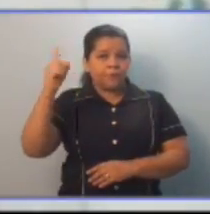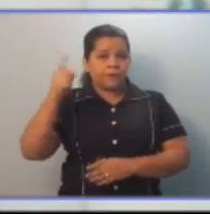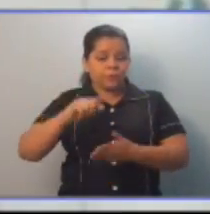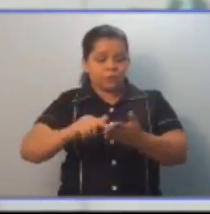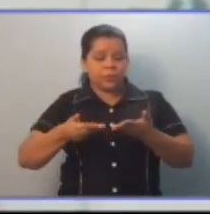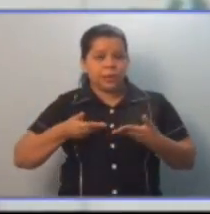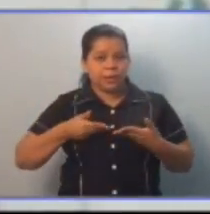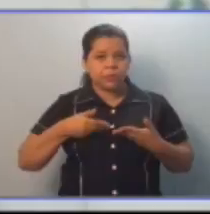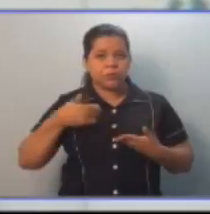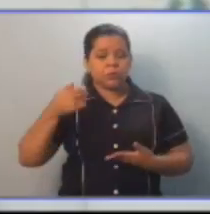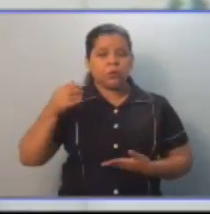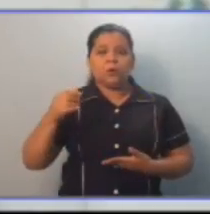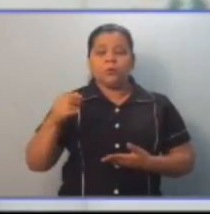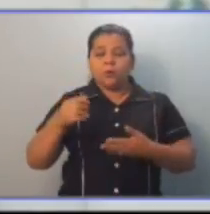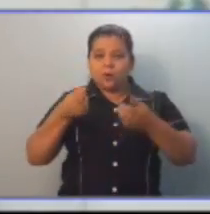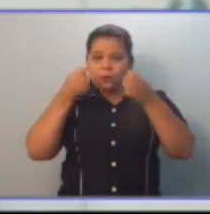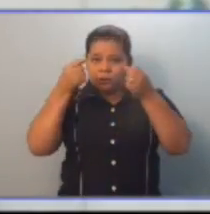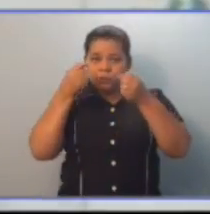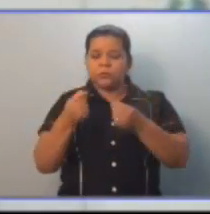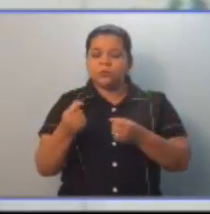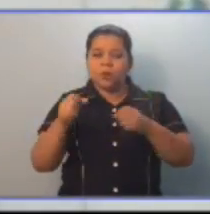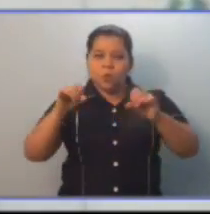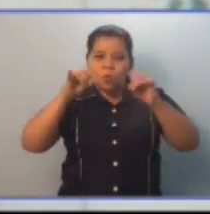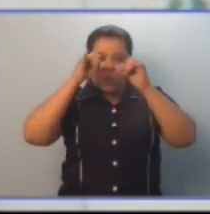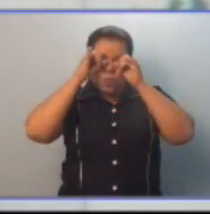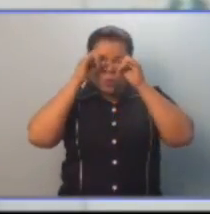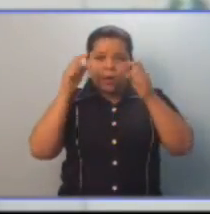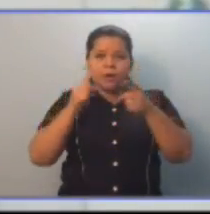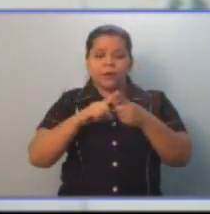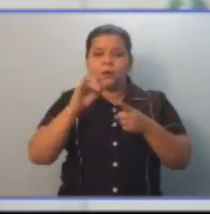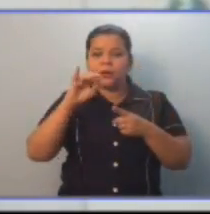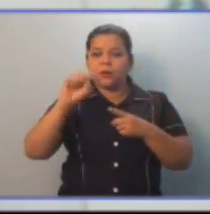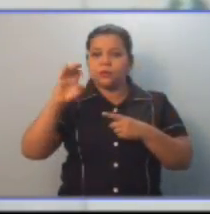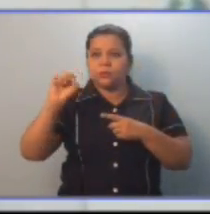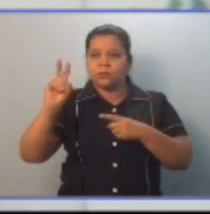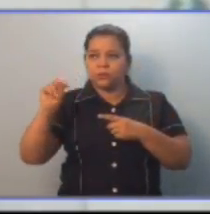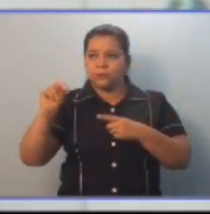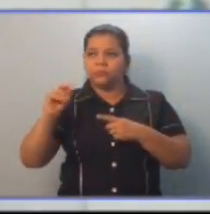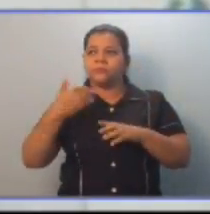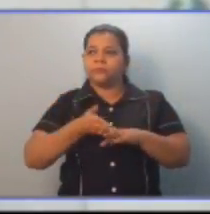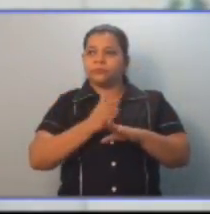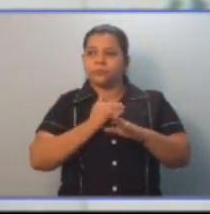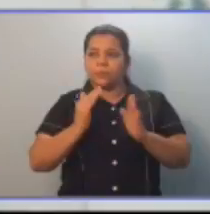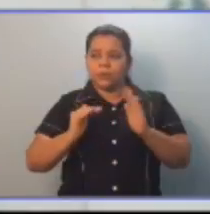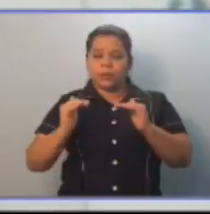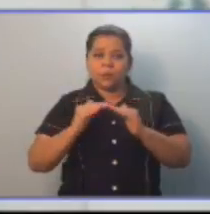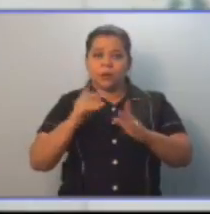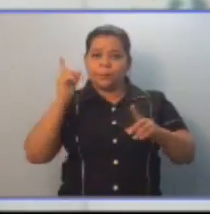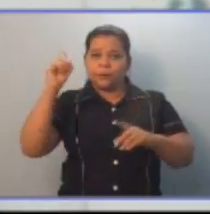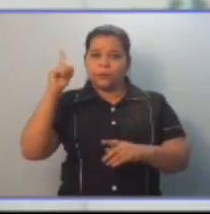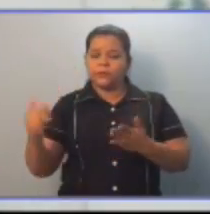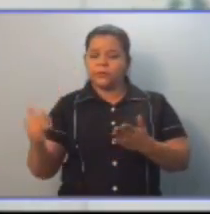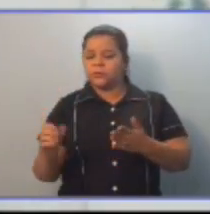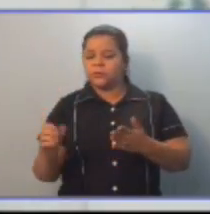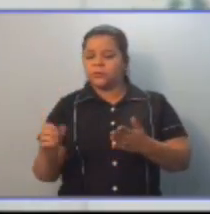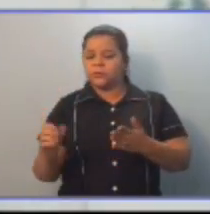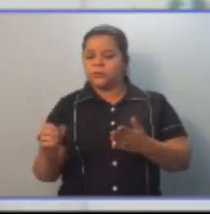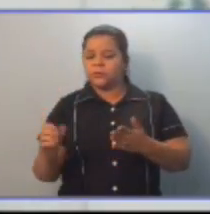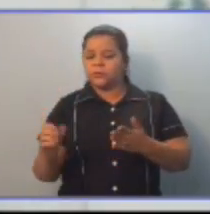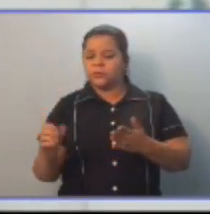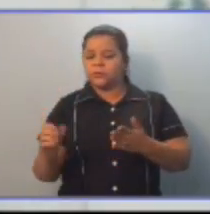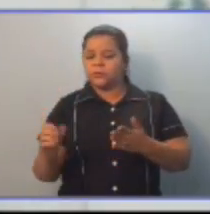Civil y Procesal Constitucional en la UCA y en la ESEN, sobre todo, no porque he participado también en otras universidades como la